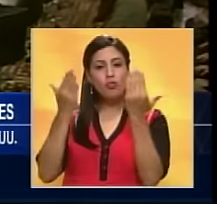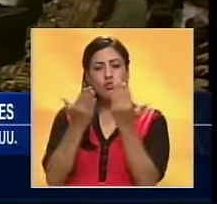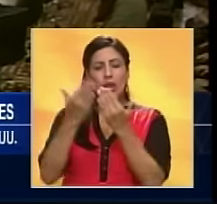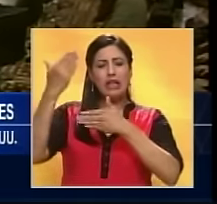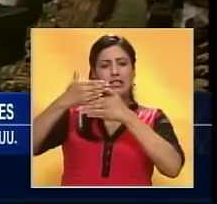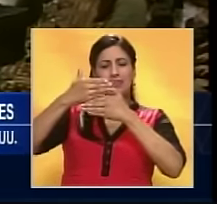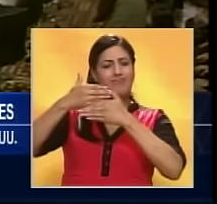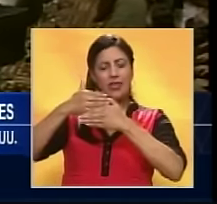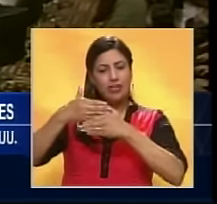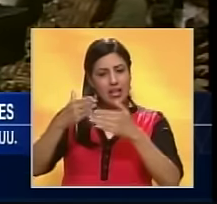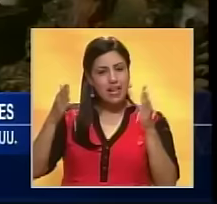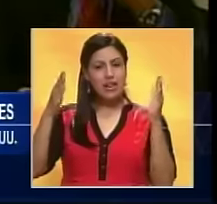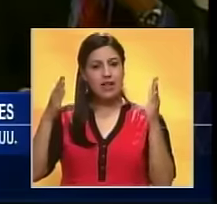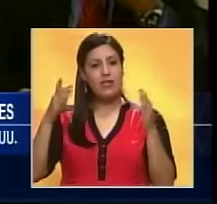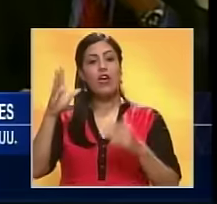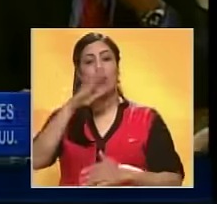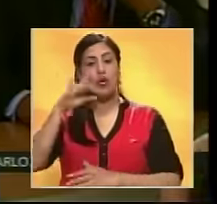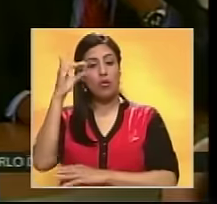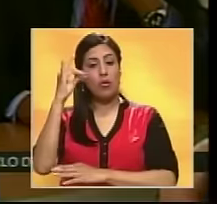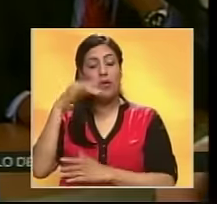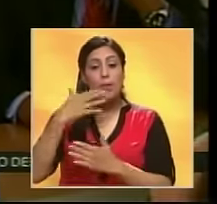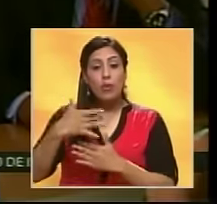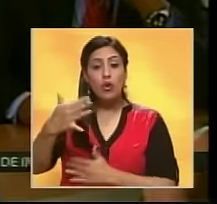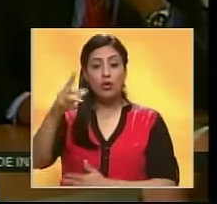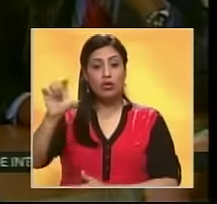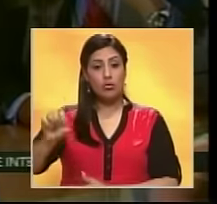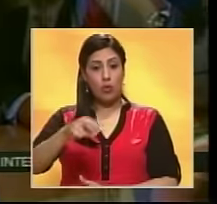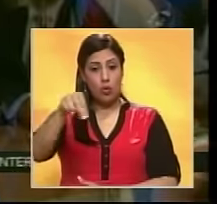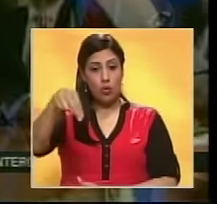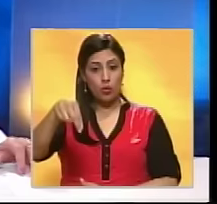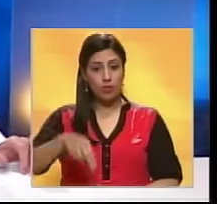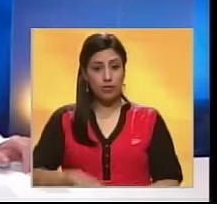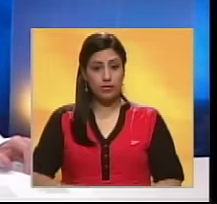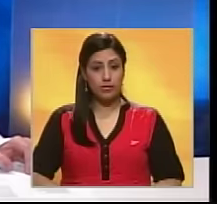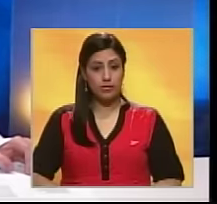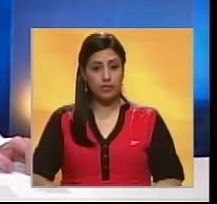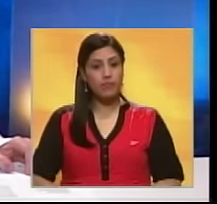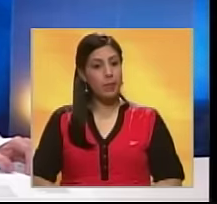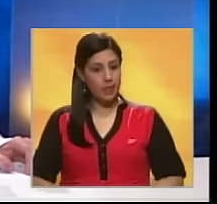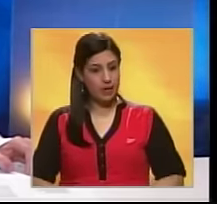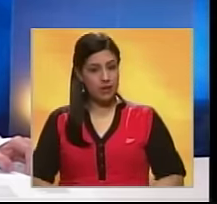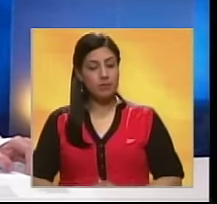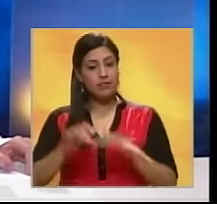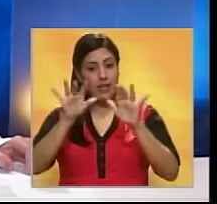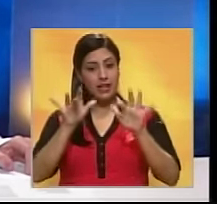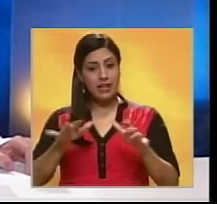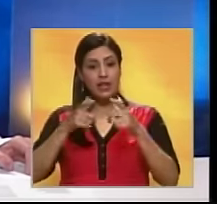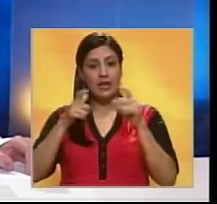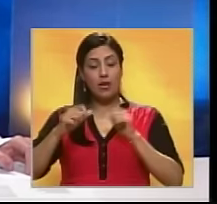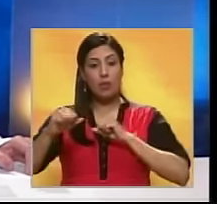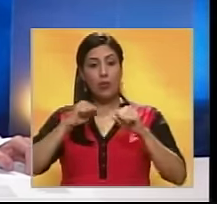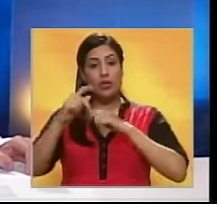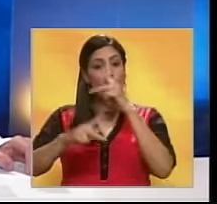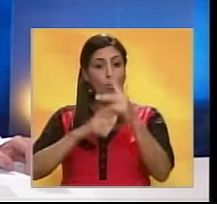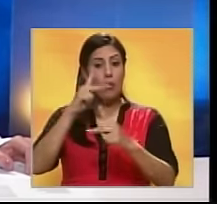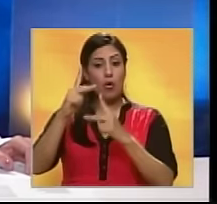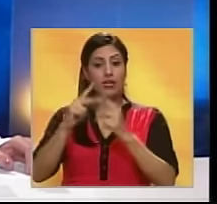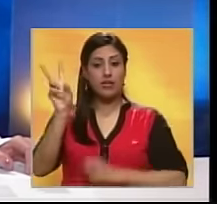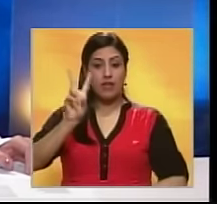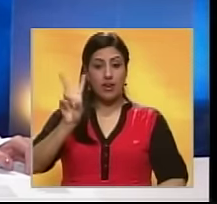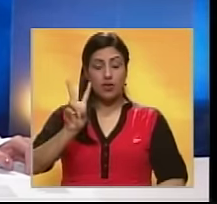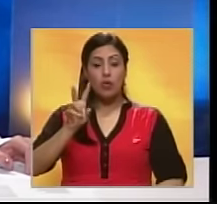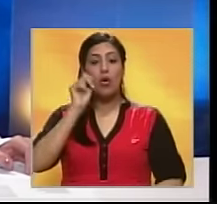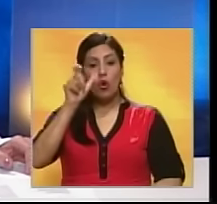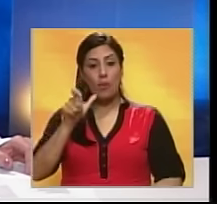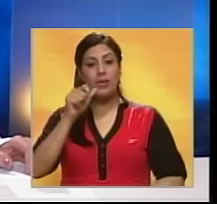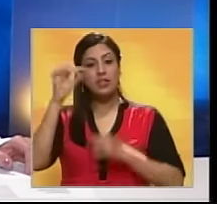Muros a realizarse en Cochabamba, Bolivia, el próximo mes de junio. El secretario general del Movimiento Progresista de Venezuela,